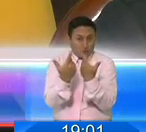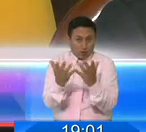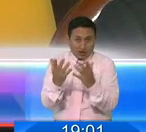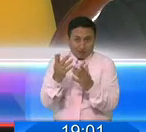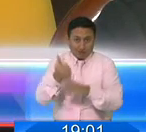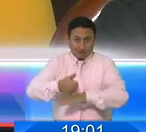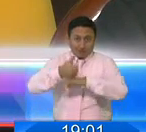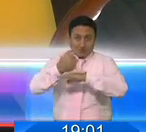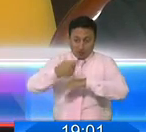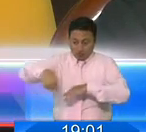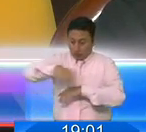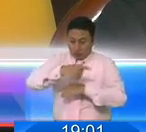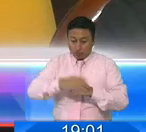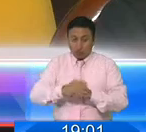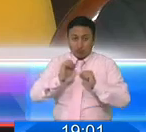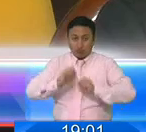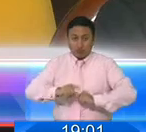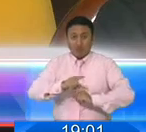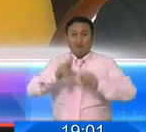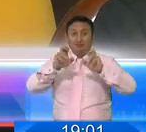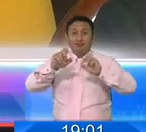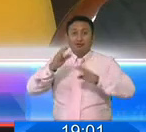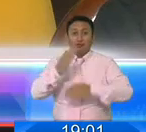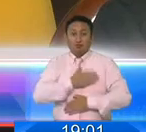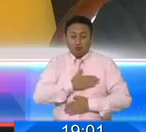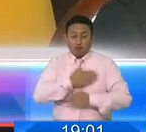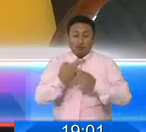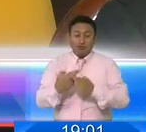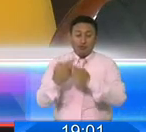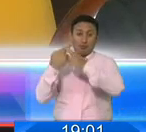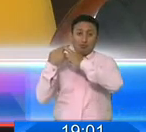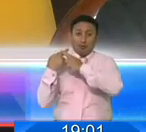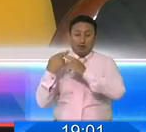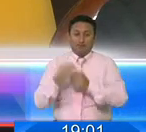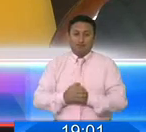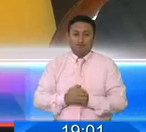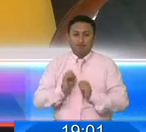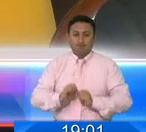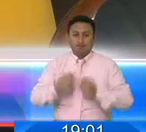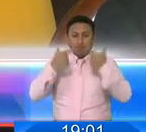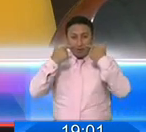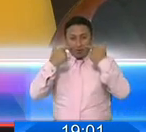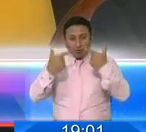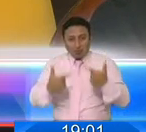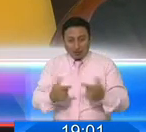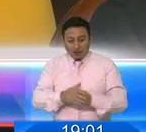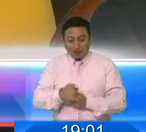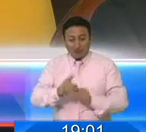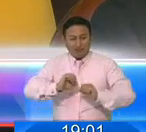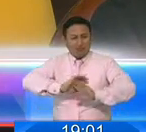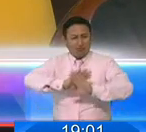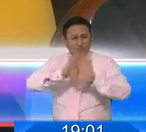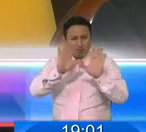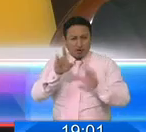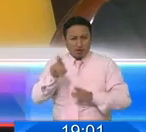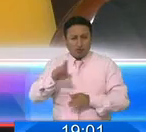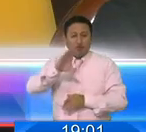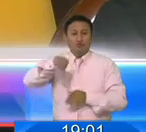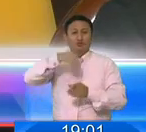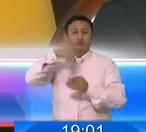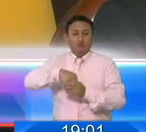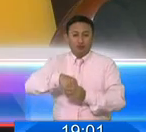y contraloría en el marco de sus propias competencias vigilen la transparencia de los fondos